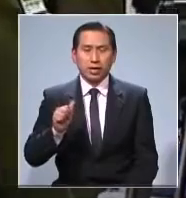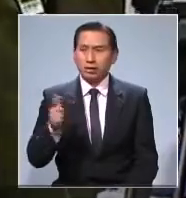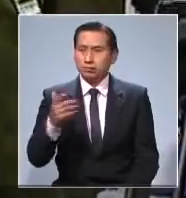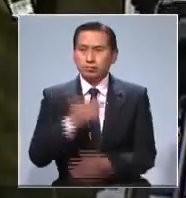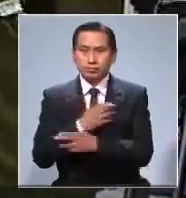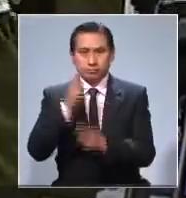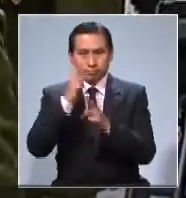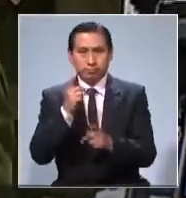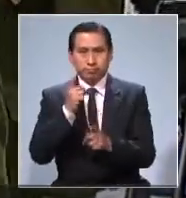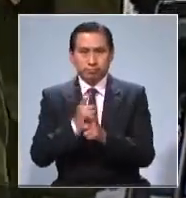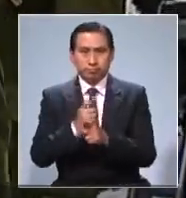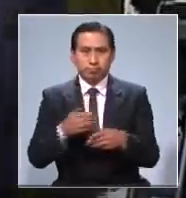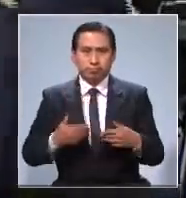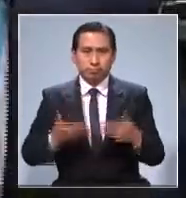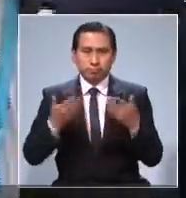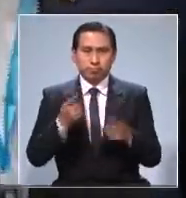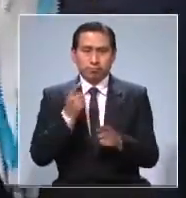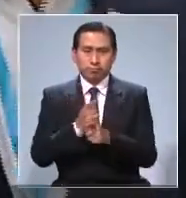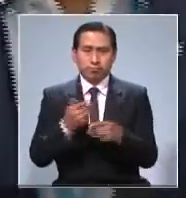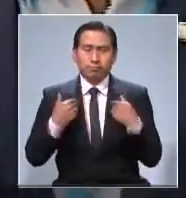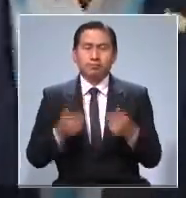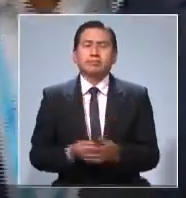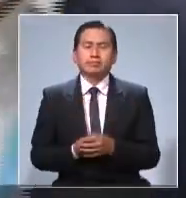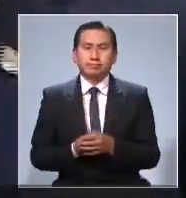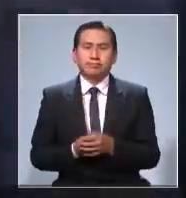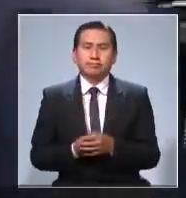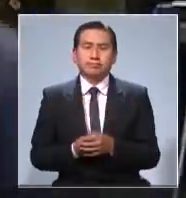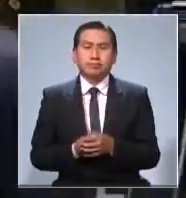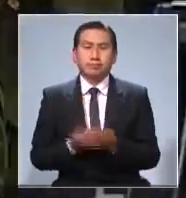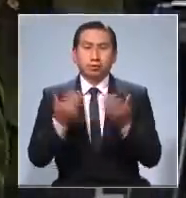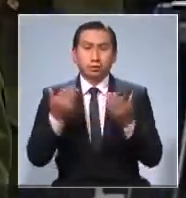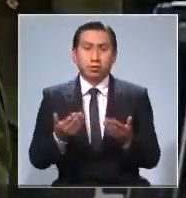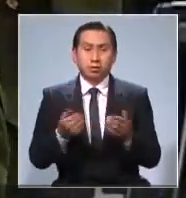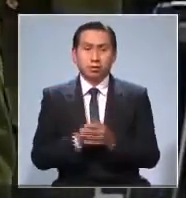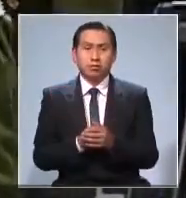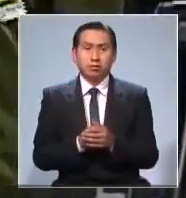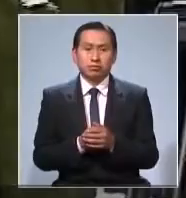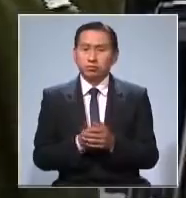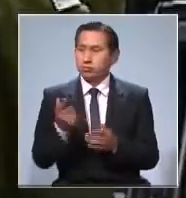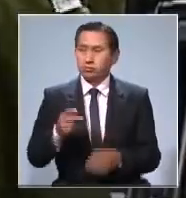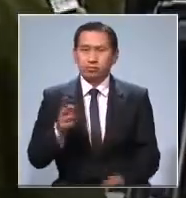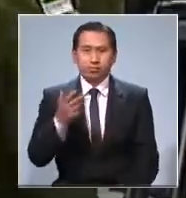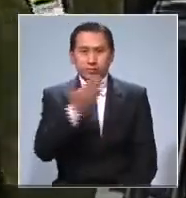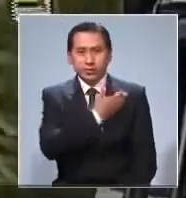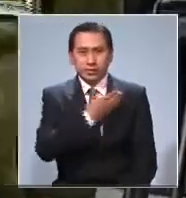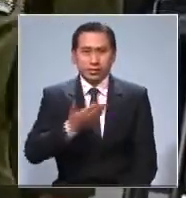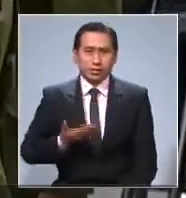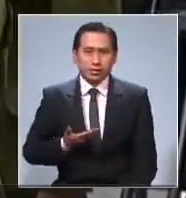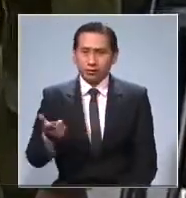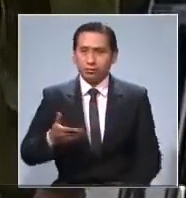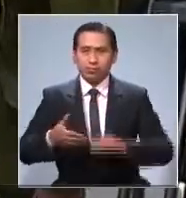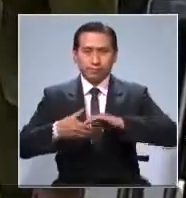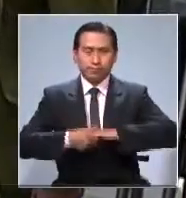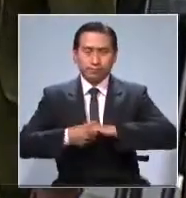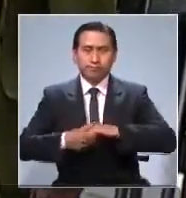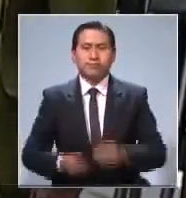saludo protocolar y las felicitaciones correspondientes. Ahora de nuestro Gilata David Choquehuanca, vicepresidente del